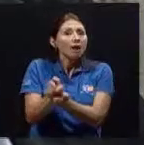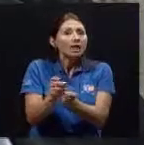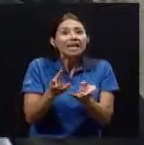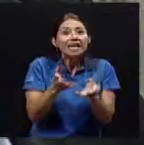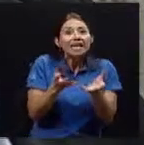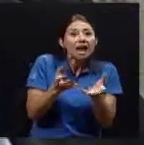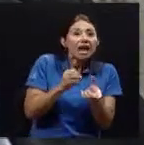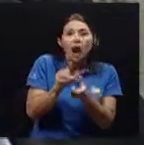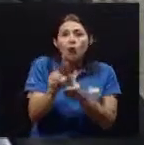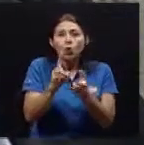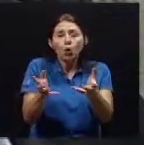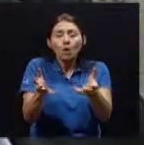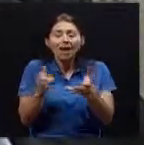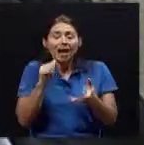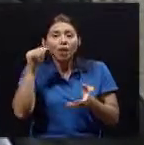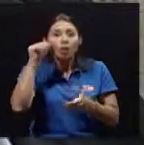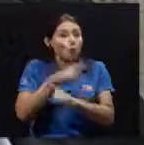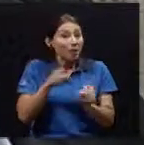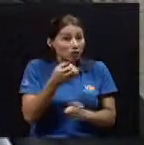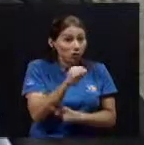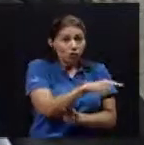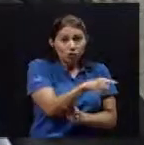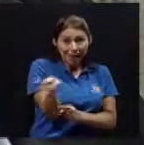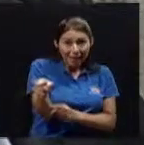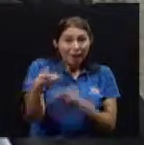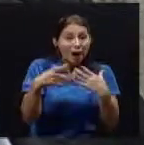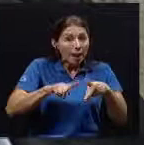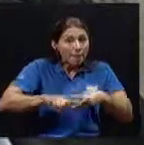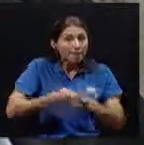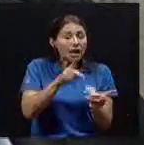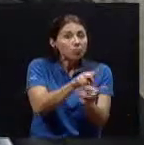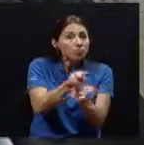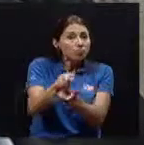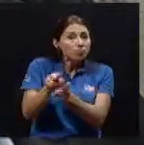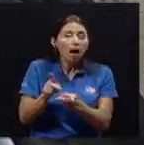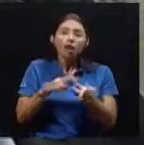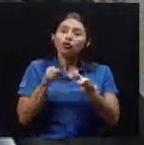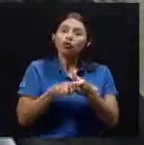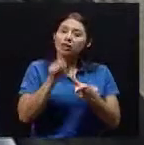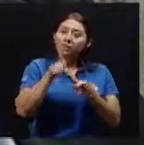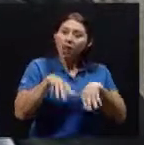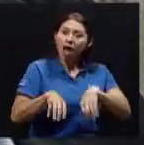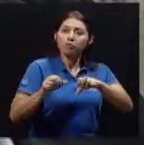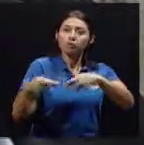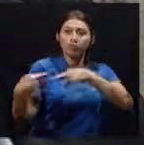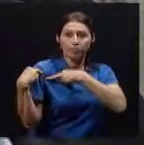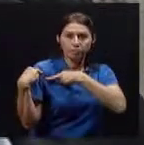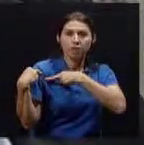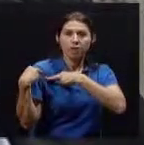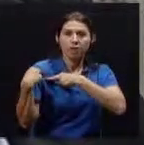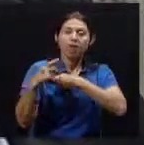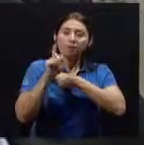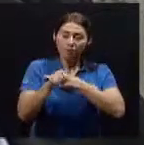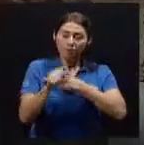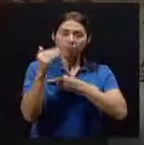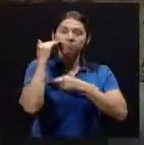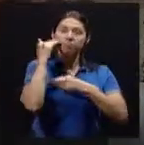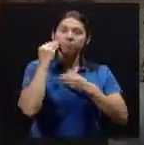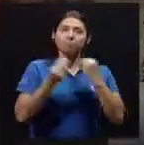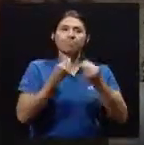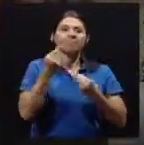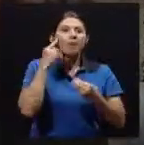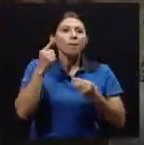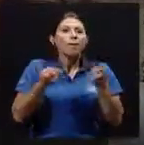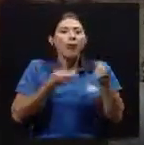pero la idea es que si tiene vida sexual activa sea de una forma más responsable y sea de una forma más consecuente con